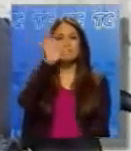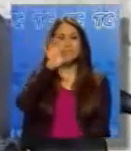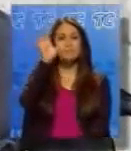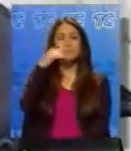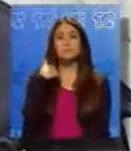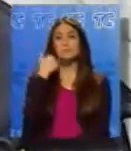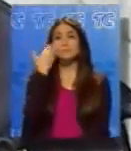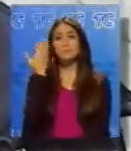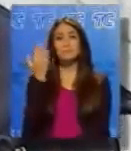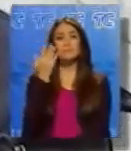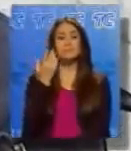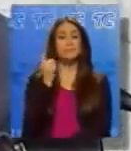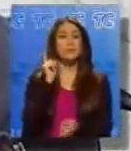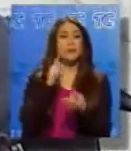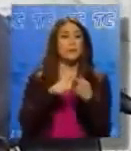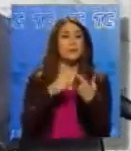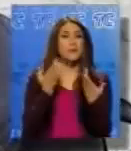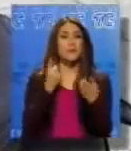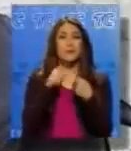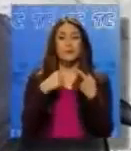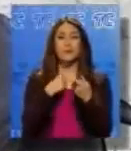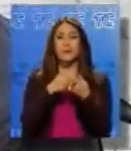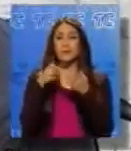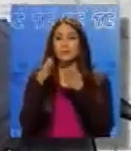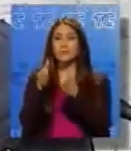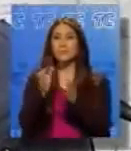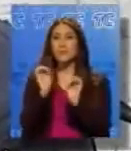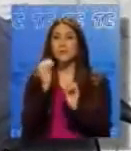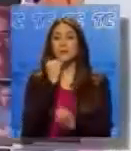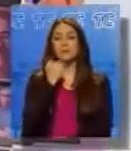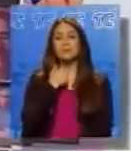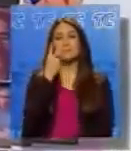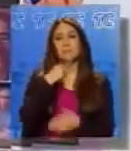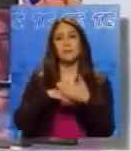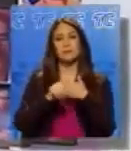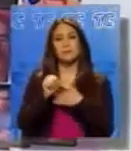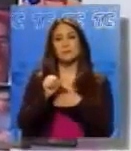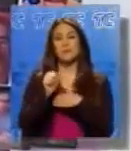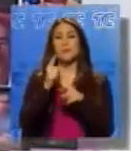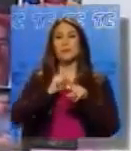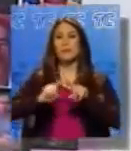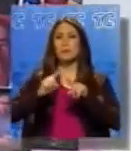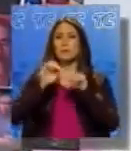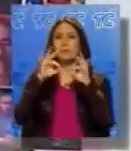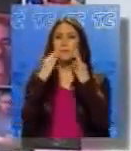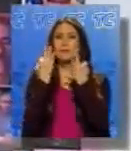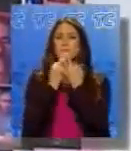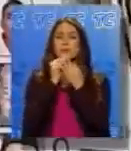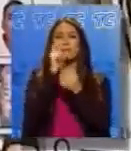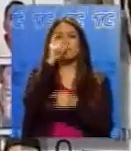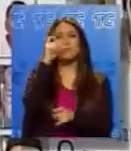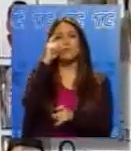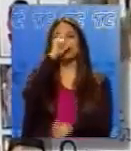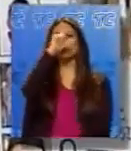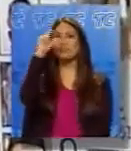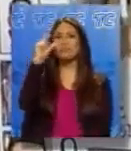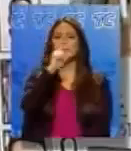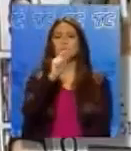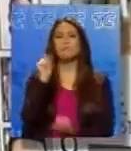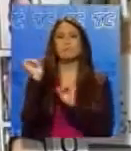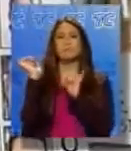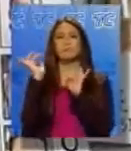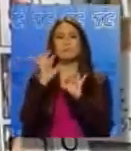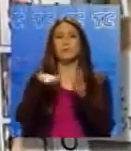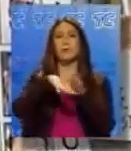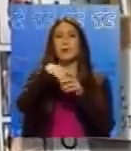si seguiré viviendo hasta el día que le dé cristiana sepultura a mi hija. Como ellas, varios familiares de personas desaparecidas desarrollaron un plantón